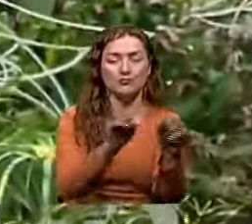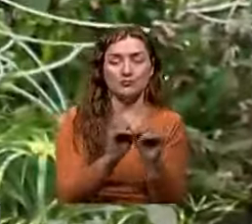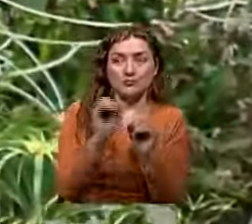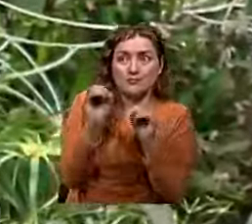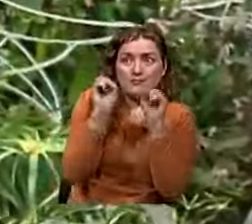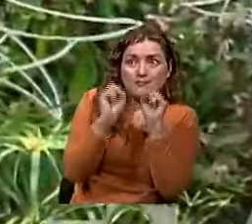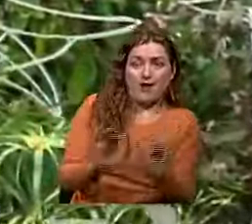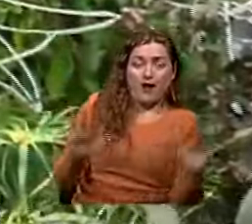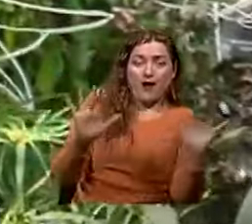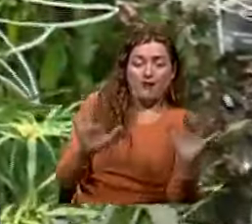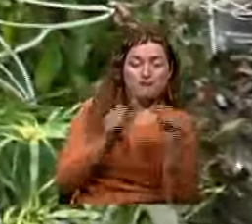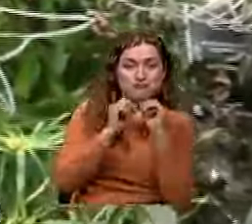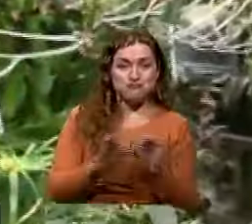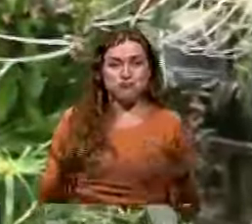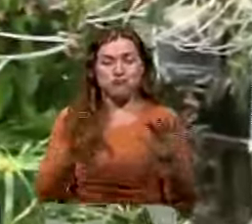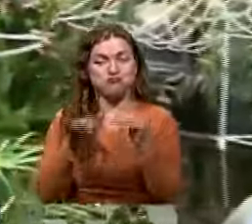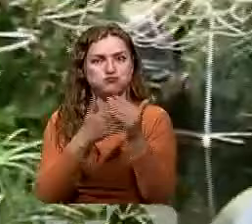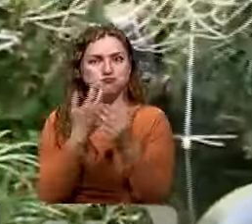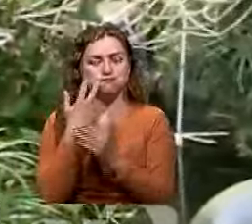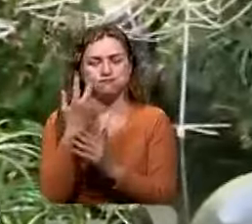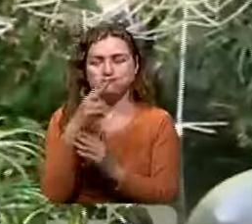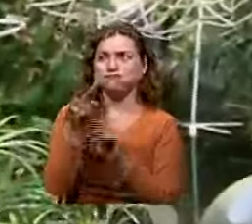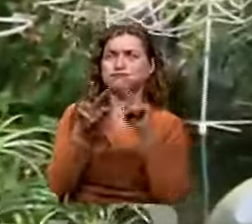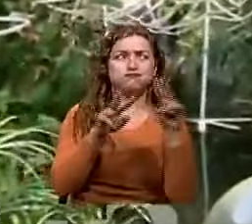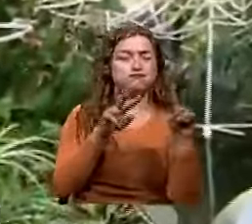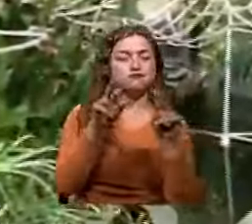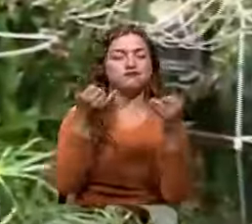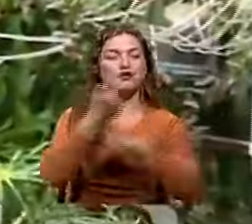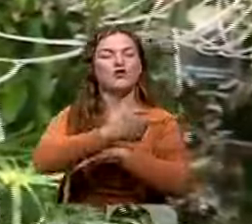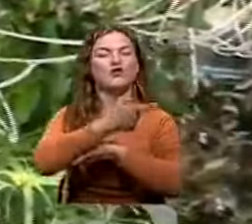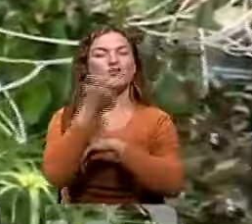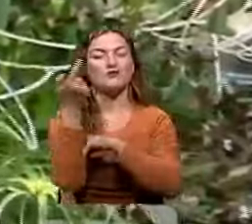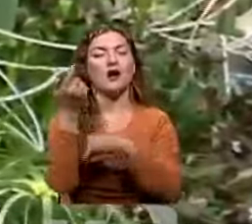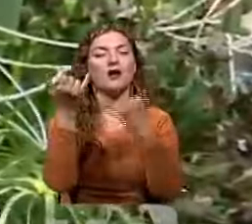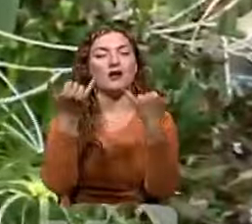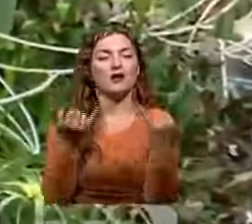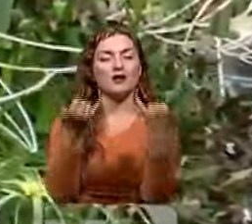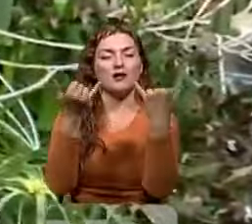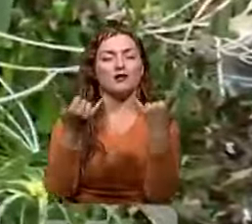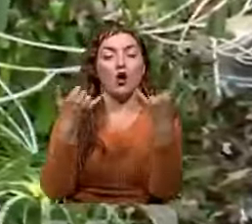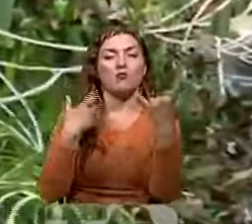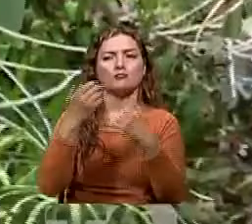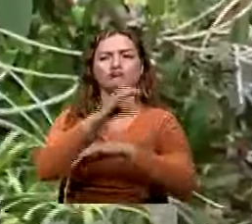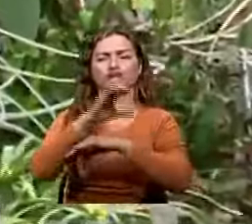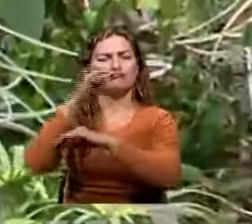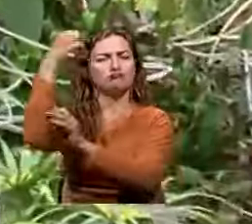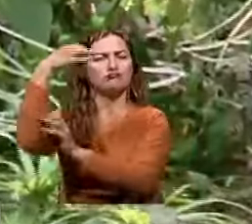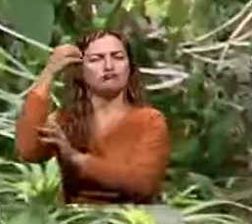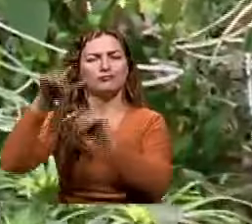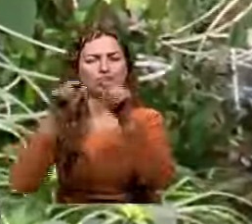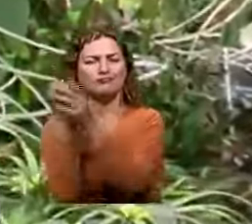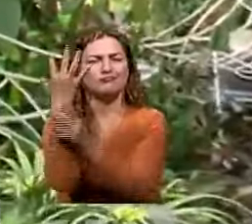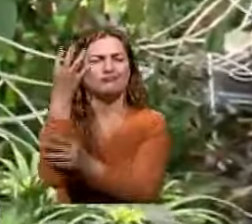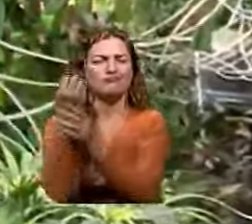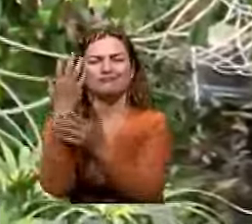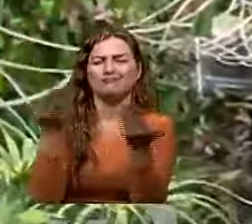de fantasía. Y justamente en estos días, pues se está llevando a cabo la temporada de verano del Bosque de Luz. Este, escuche bien,